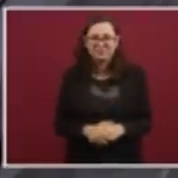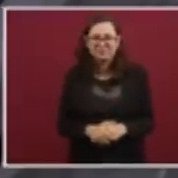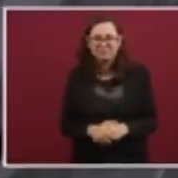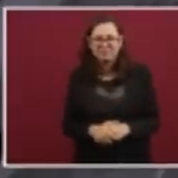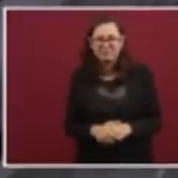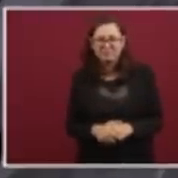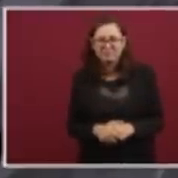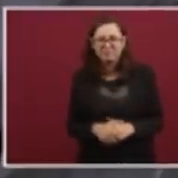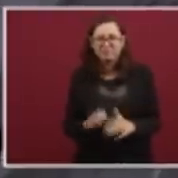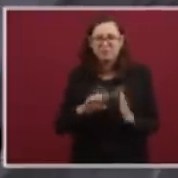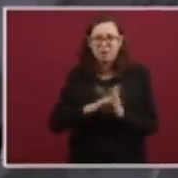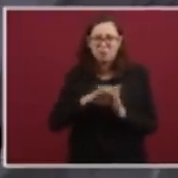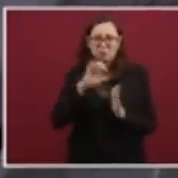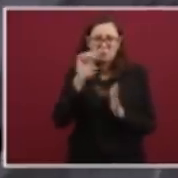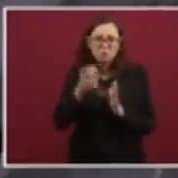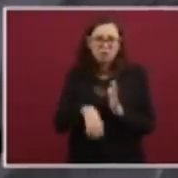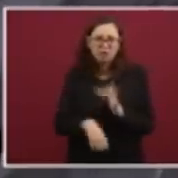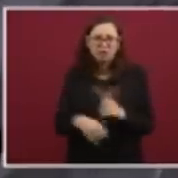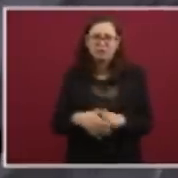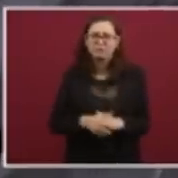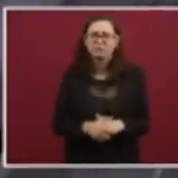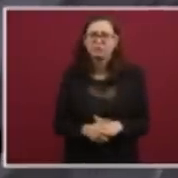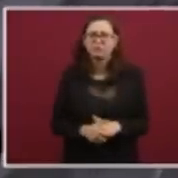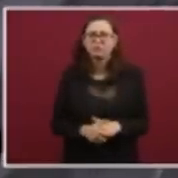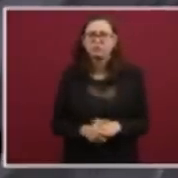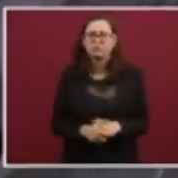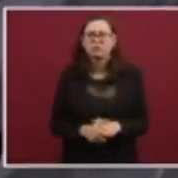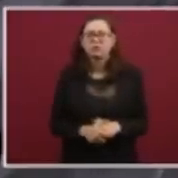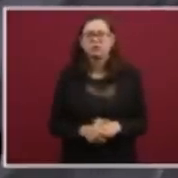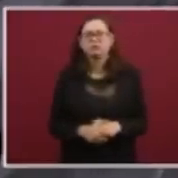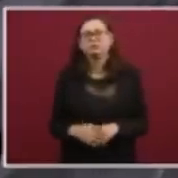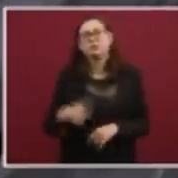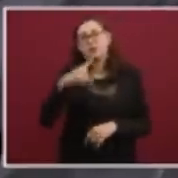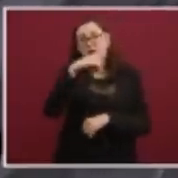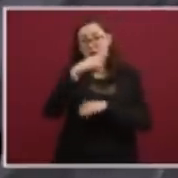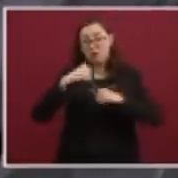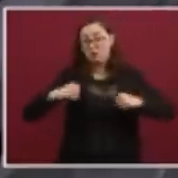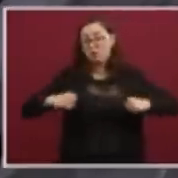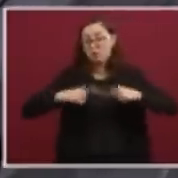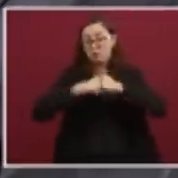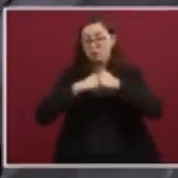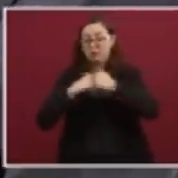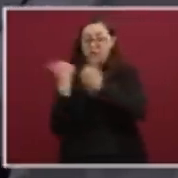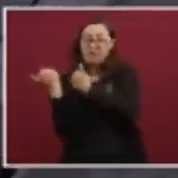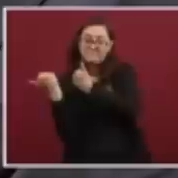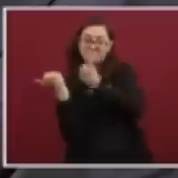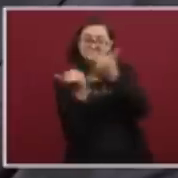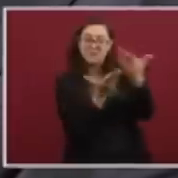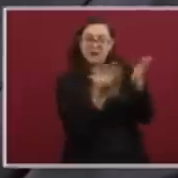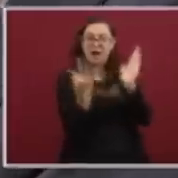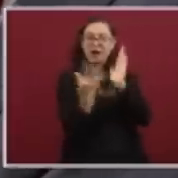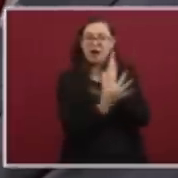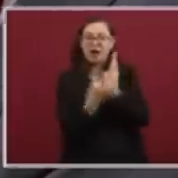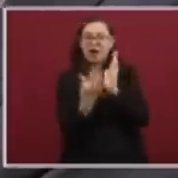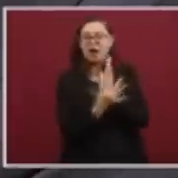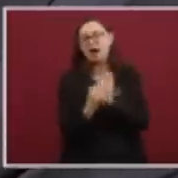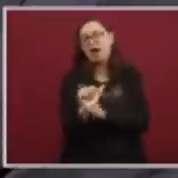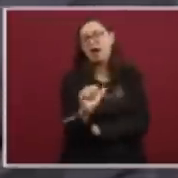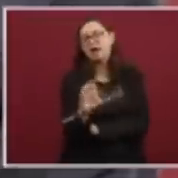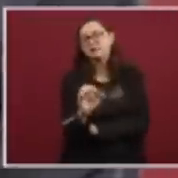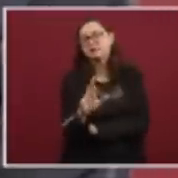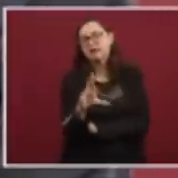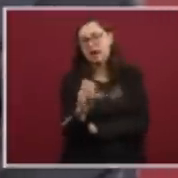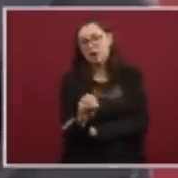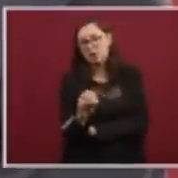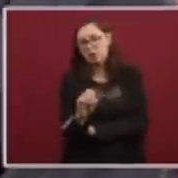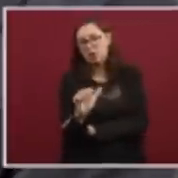mucho el que se quitara el arancel en el acero y en el aluminio que